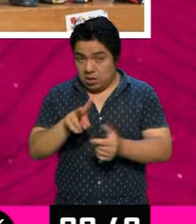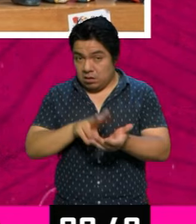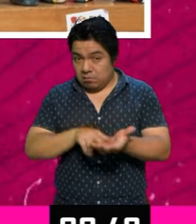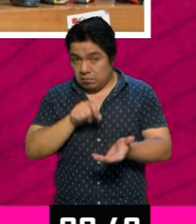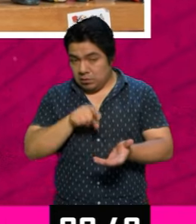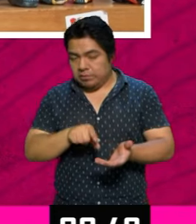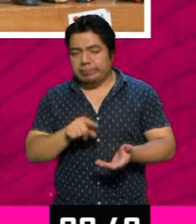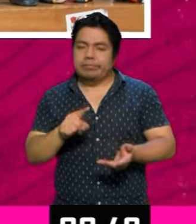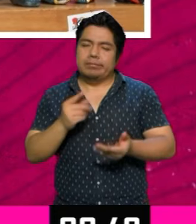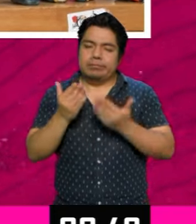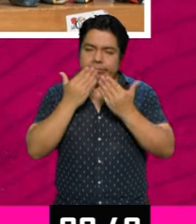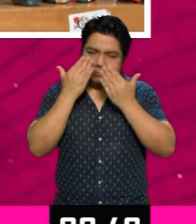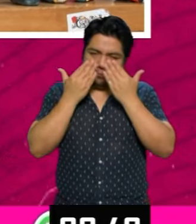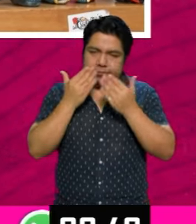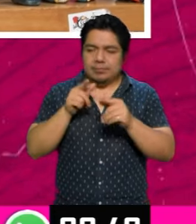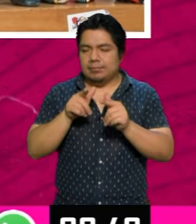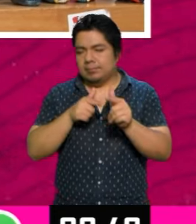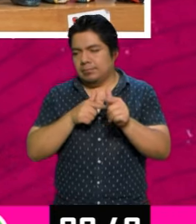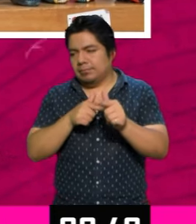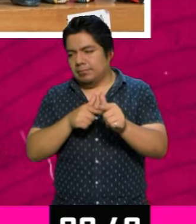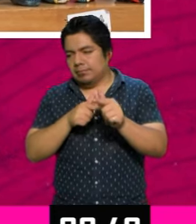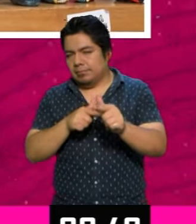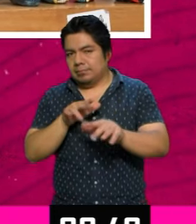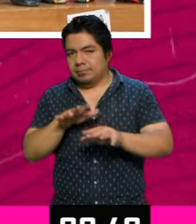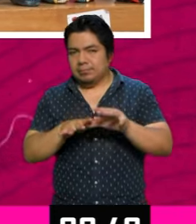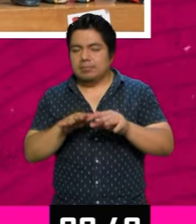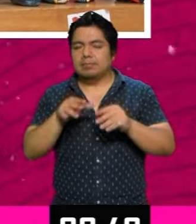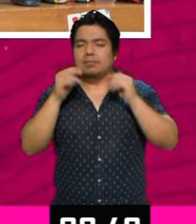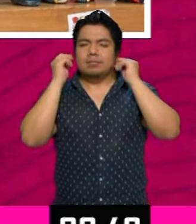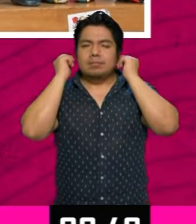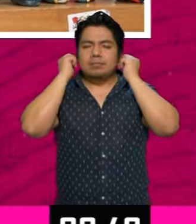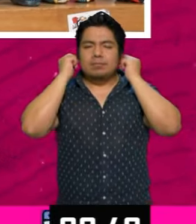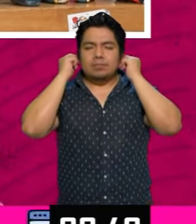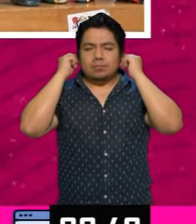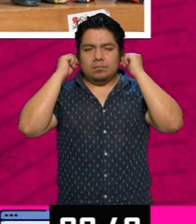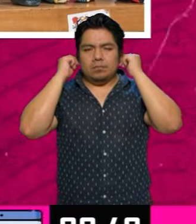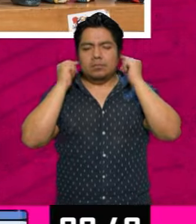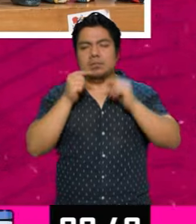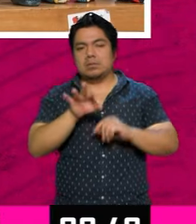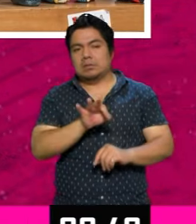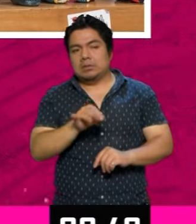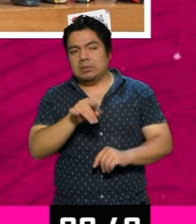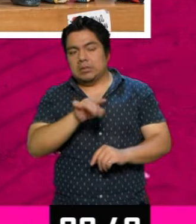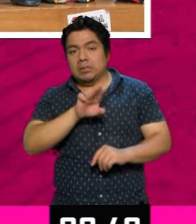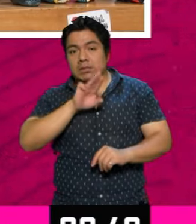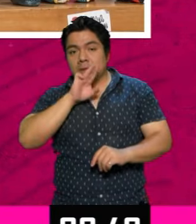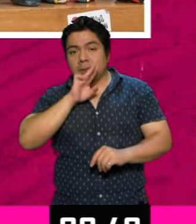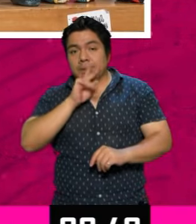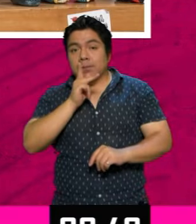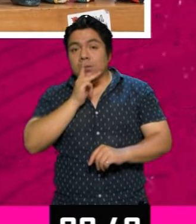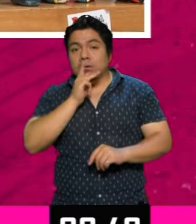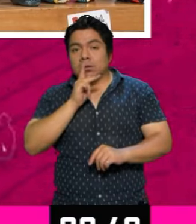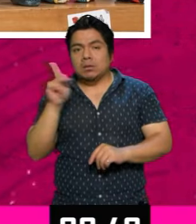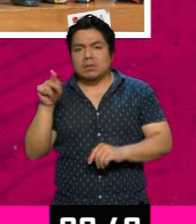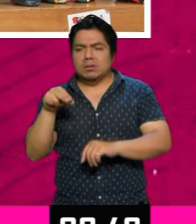súper especializarse y a veces no sabemos de otras cosas. Yo quiero ir y a veces los padres, sabemos más. Si no fueron a un doctor que les dijera, no hay nada que